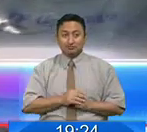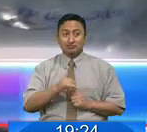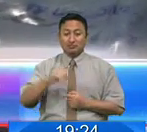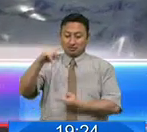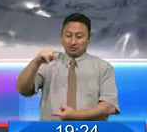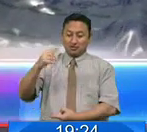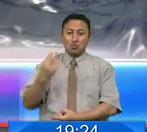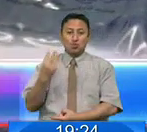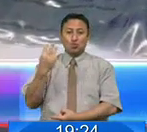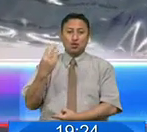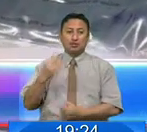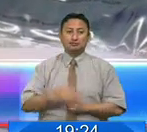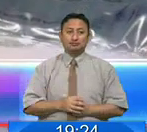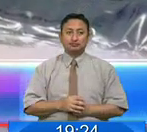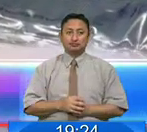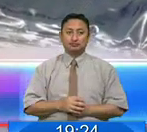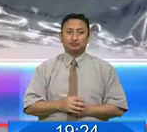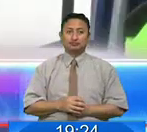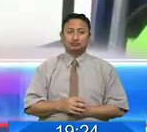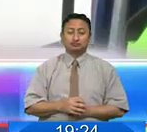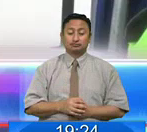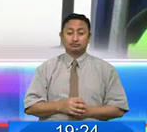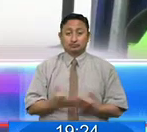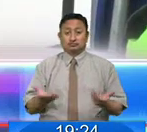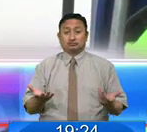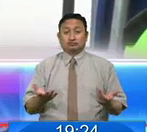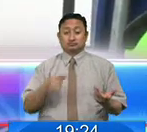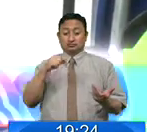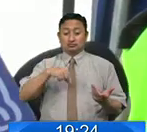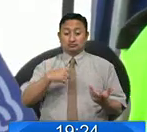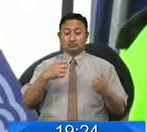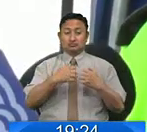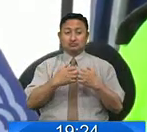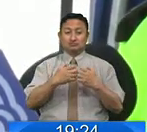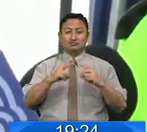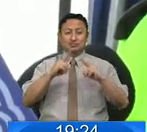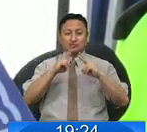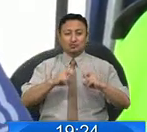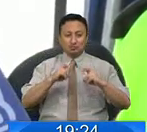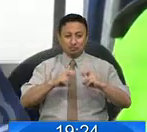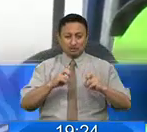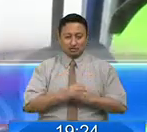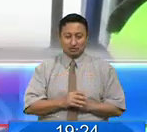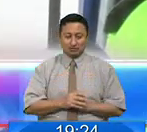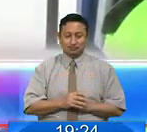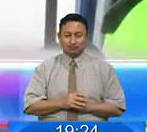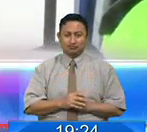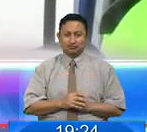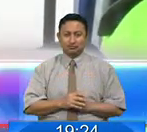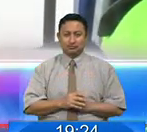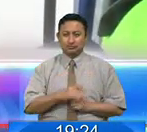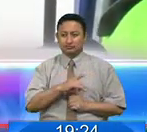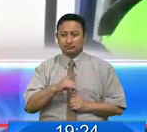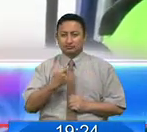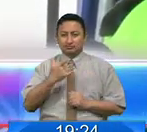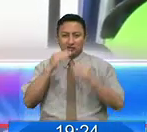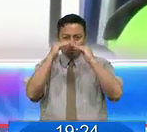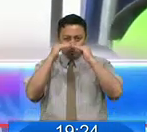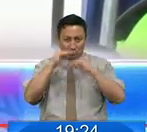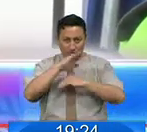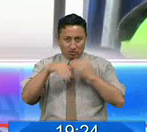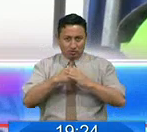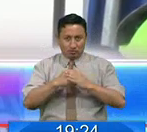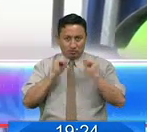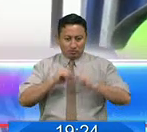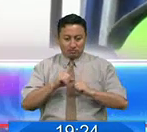de whisky y obviamente vamos a tratar de que nuestras unidades de investigación y de e inteligencia del